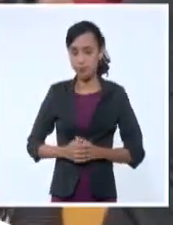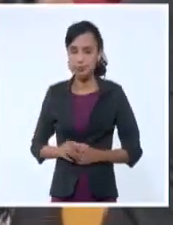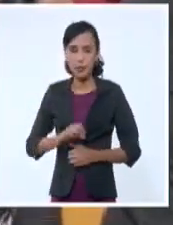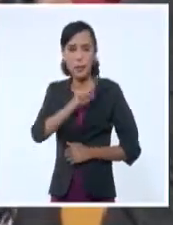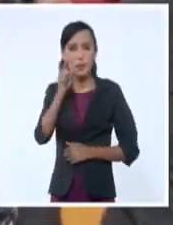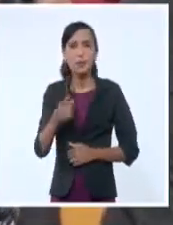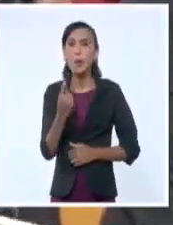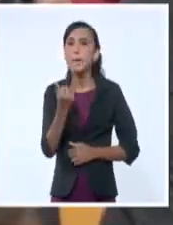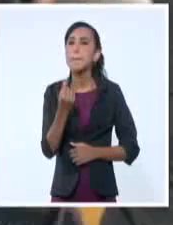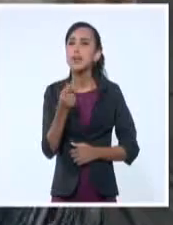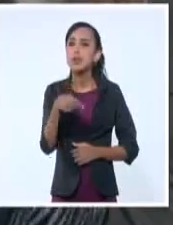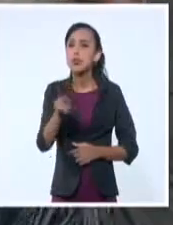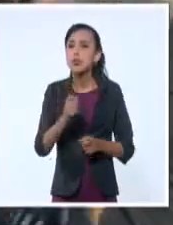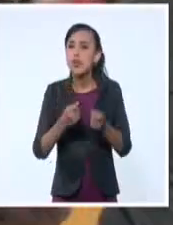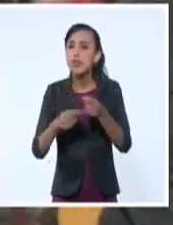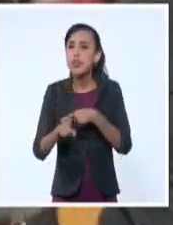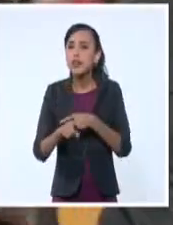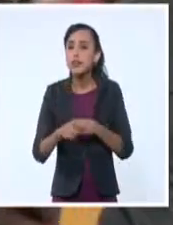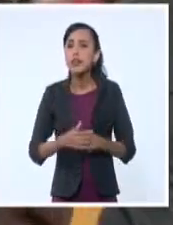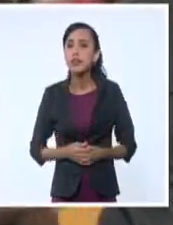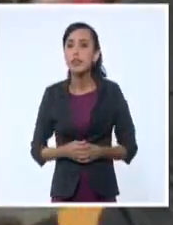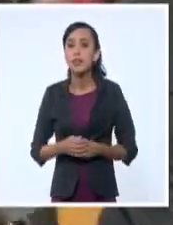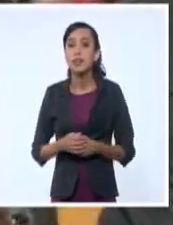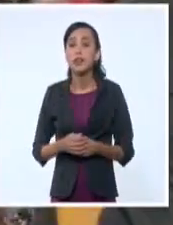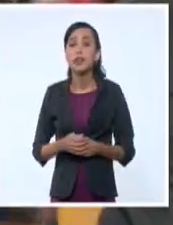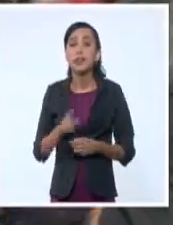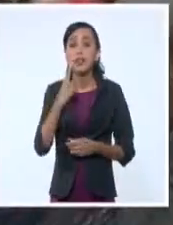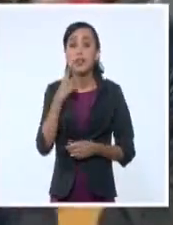ustedes venden? No, los precios están,